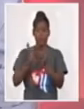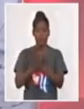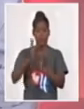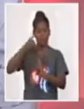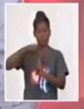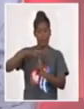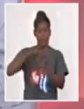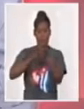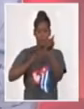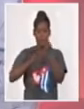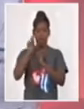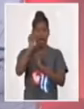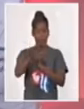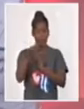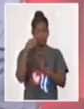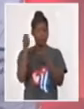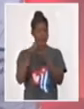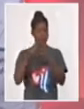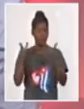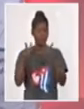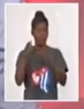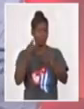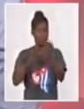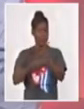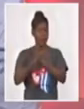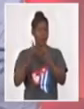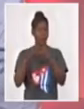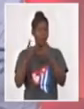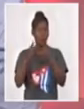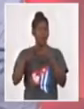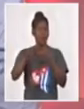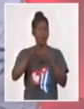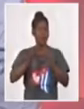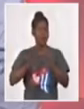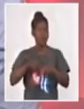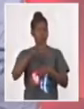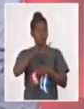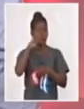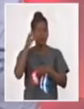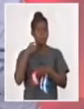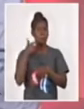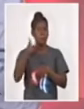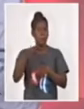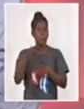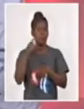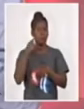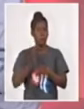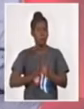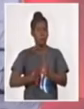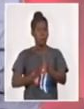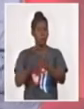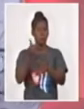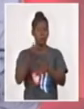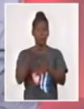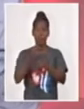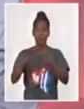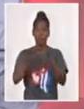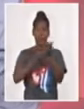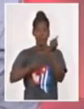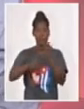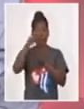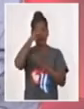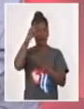ha cogido esta modalidad muy bien, con mucho entusiasmo, también en Santio Espíritu, en la provincia de La Astuna y otros